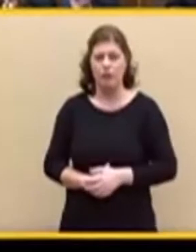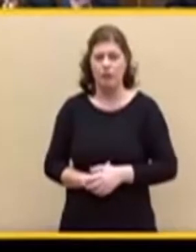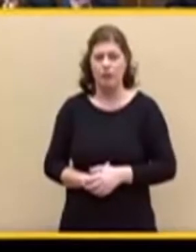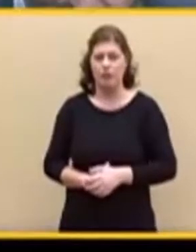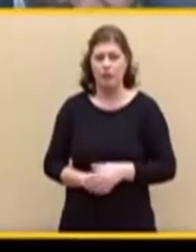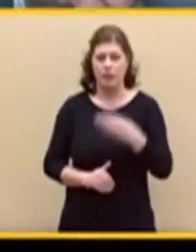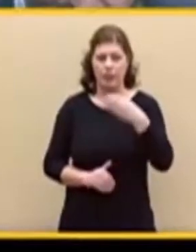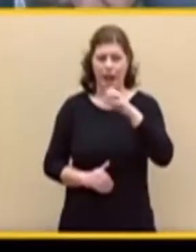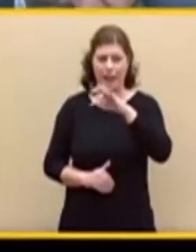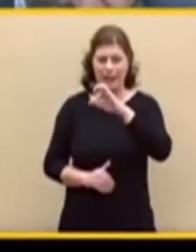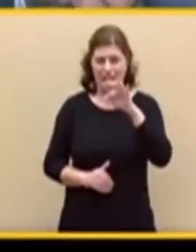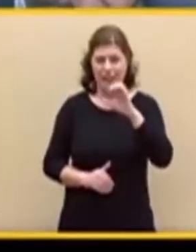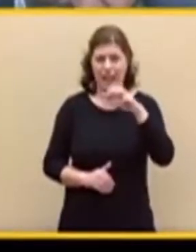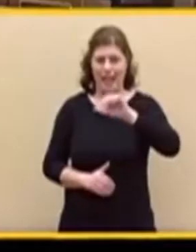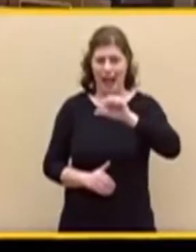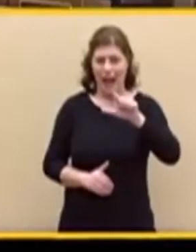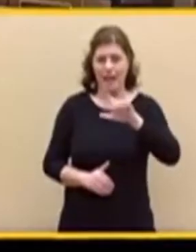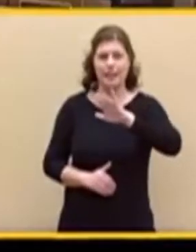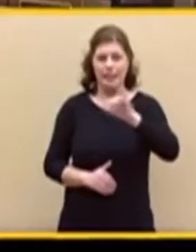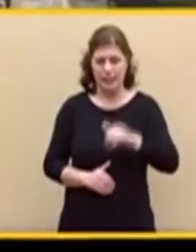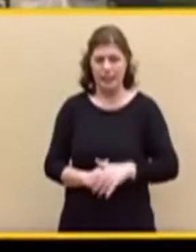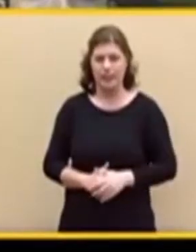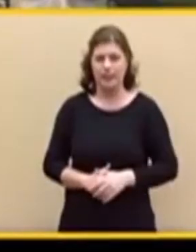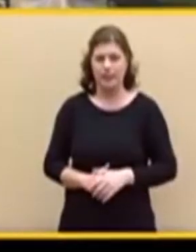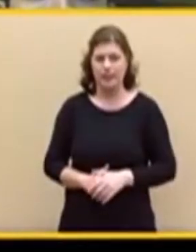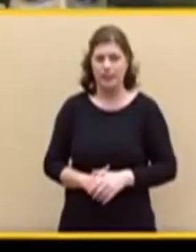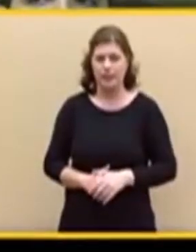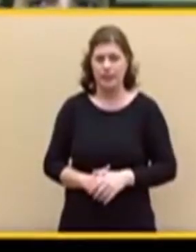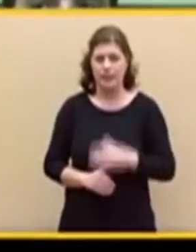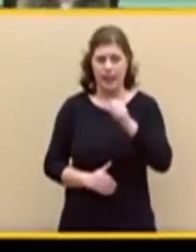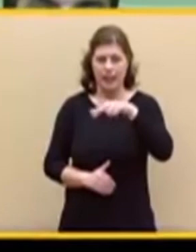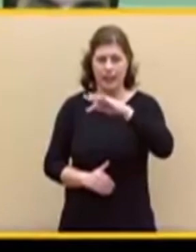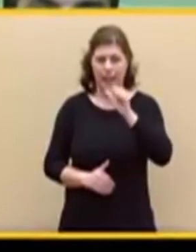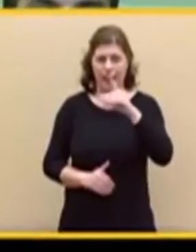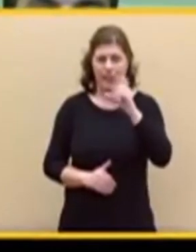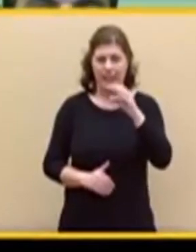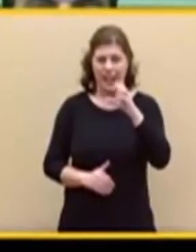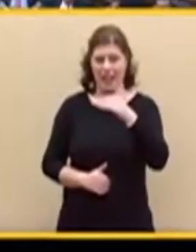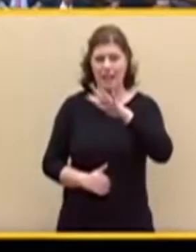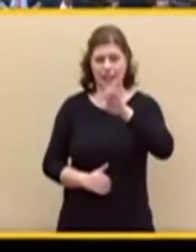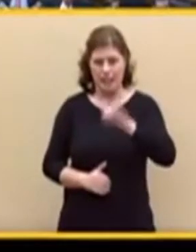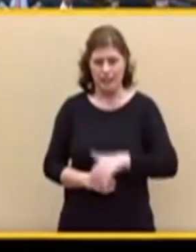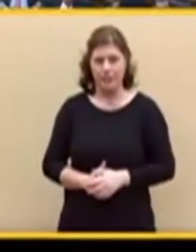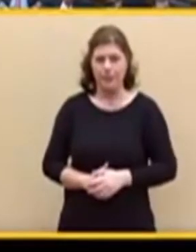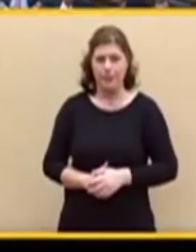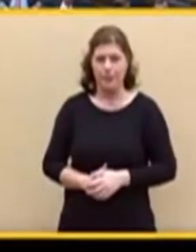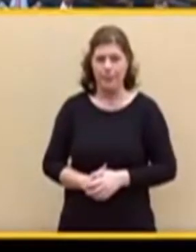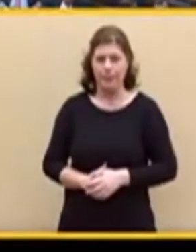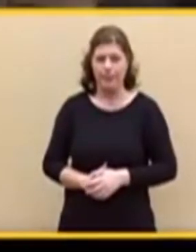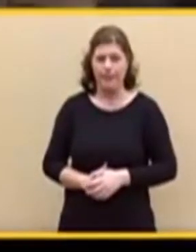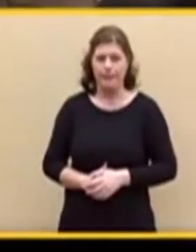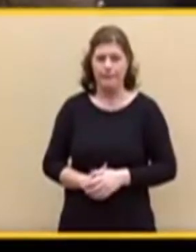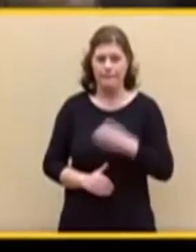Namaña. No. Zaida Cantera de Castro. No. No. Manuel Cruz